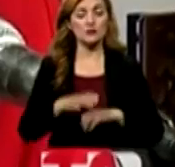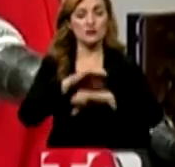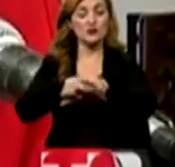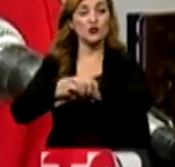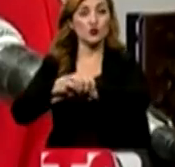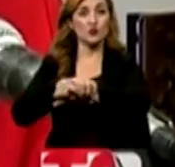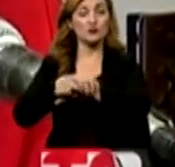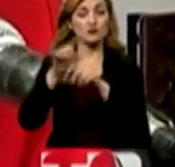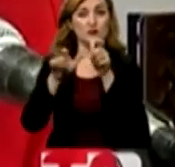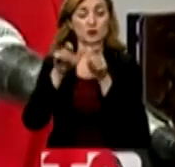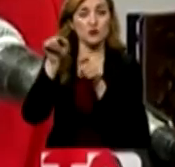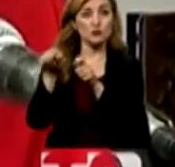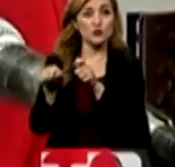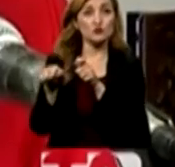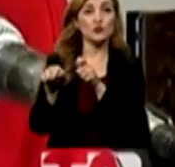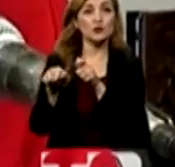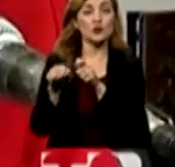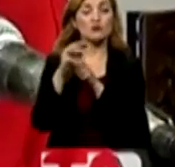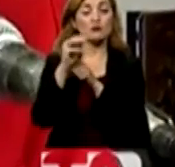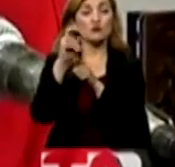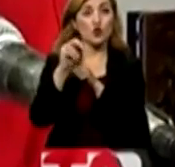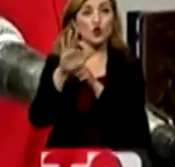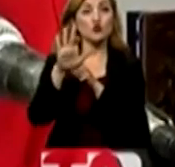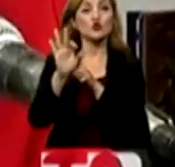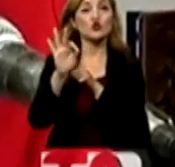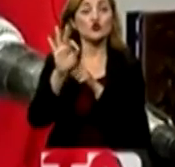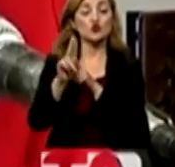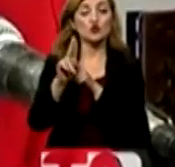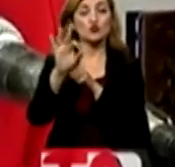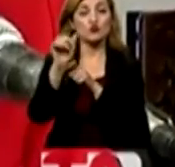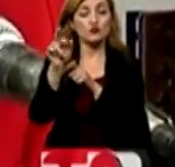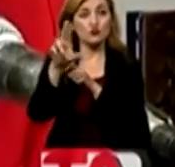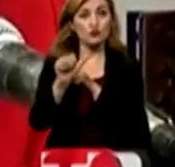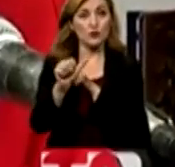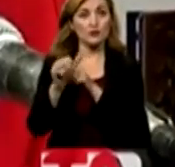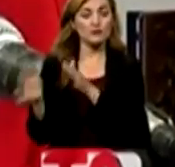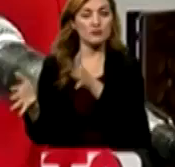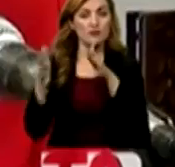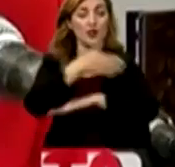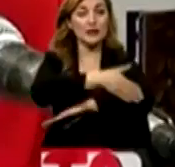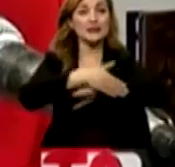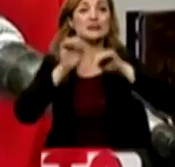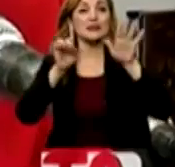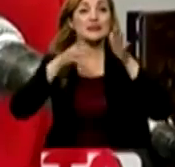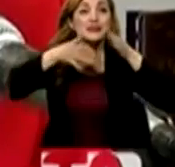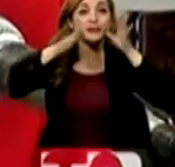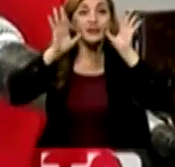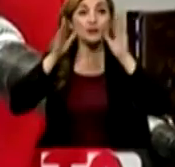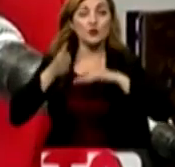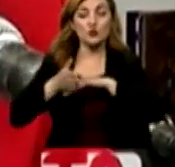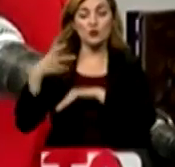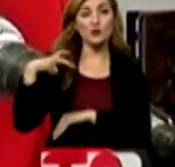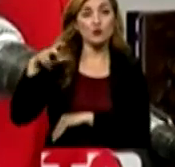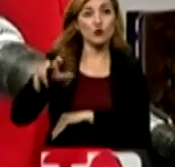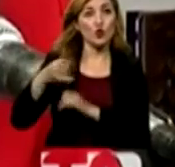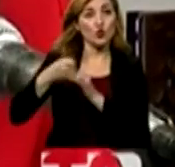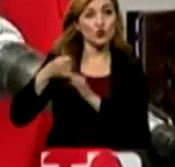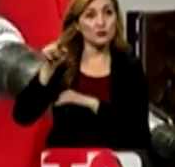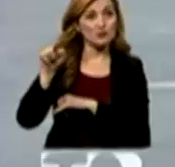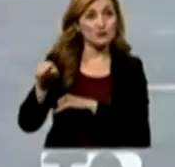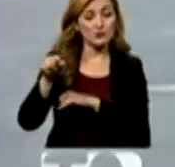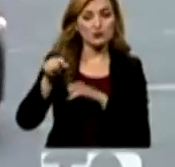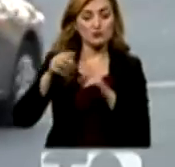detuvo al sospechoso en Montúfar. Y en la avenida 6 de diciembre y Portugal, que es el último acto que se